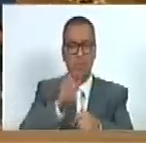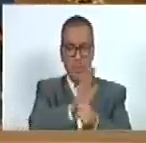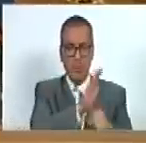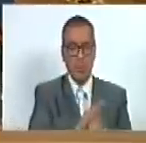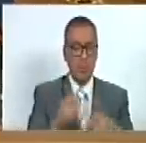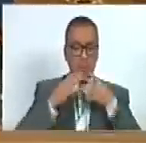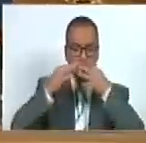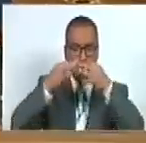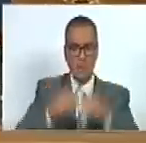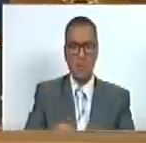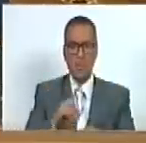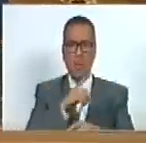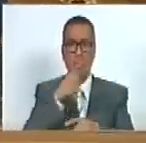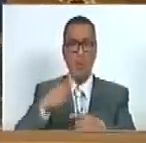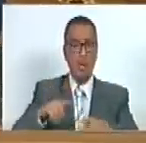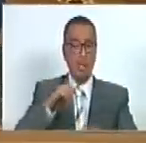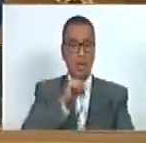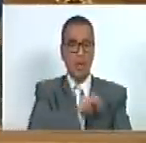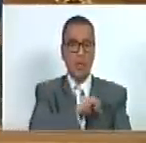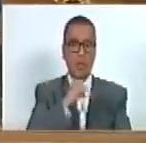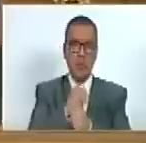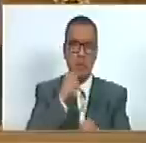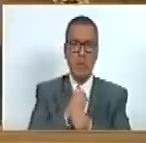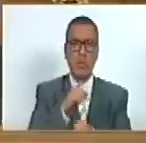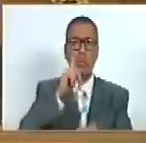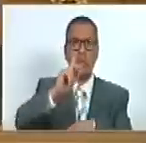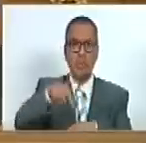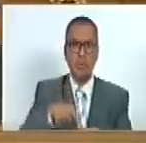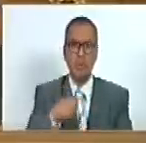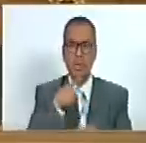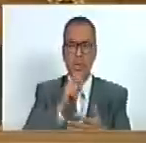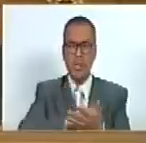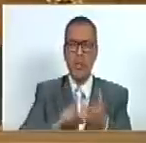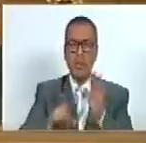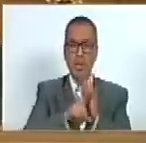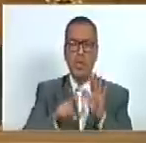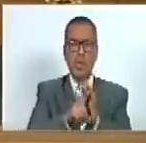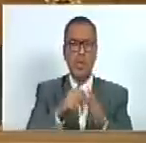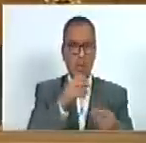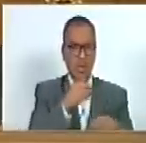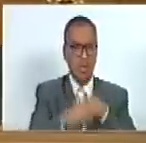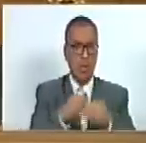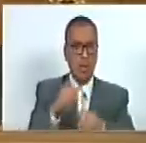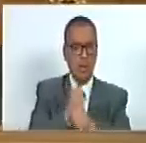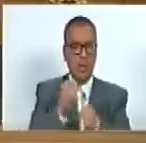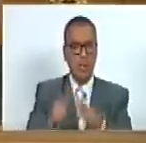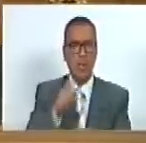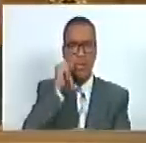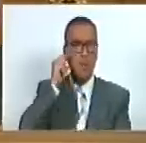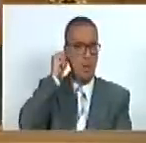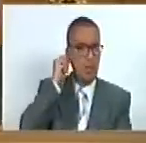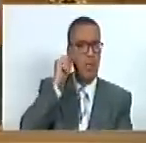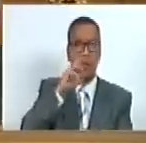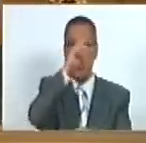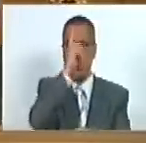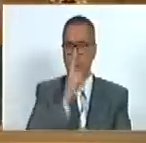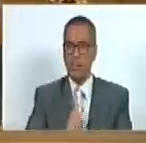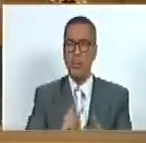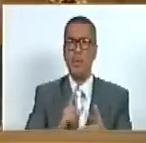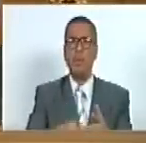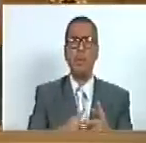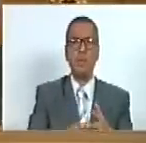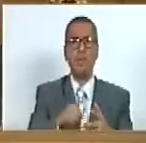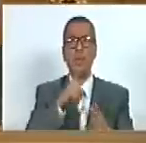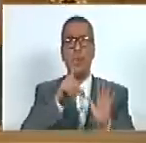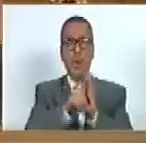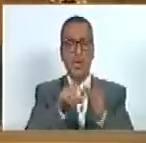y garantizar los derechos laborales, así como se sancionó la Ley para Trabajadores y Trabajadoras con Discapacidad y la